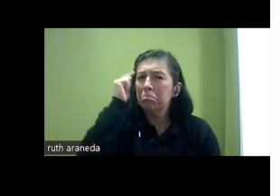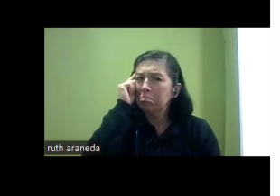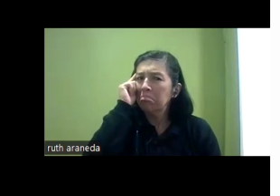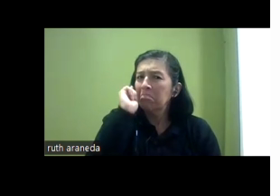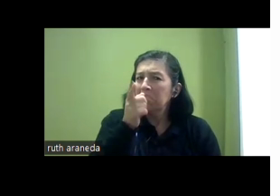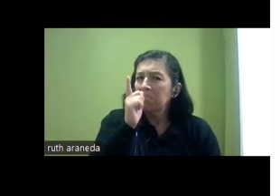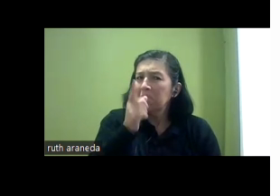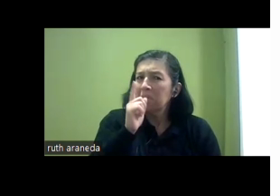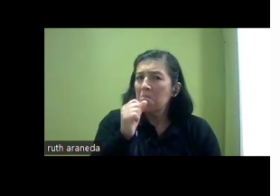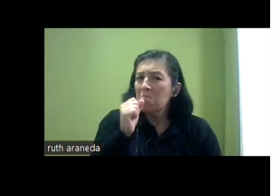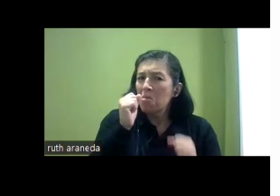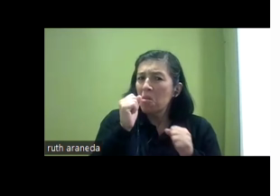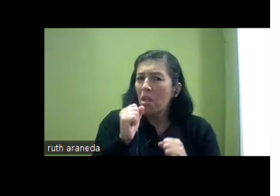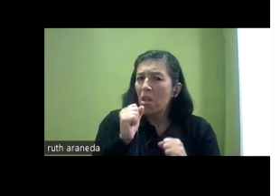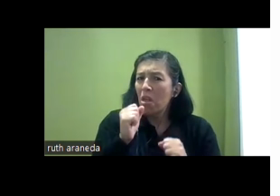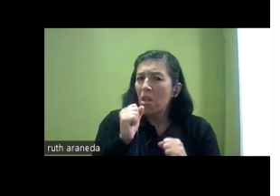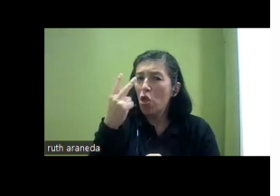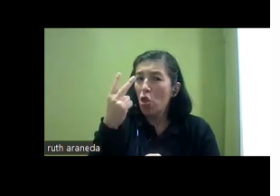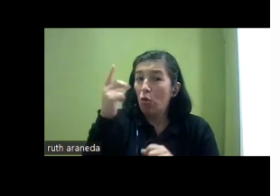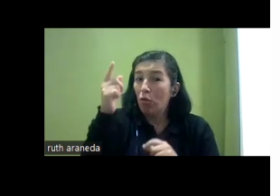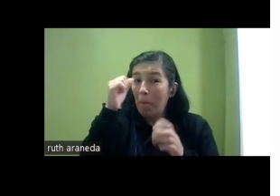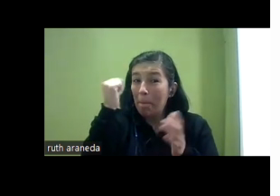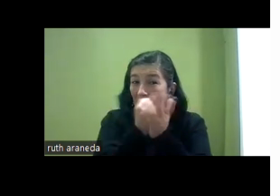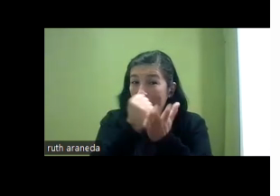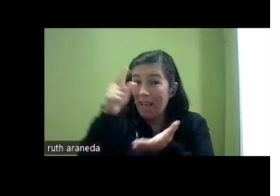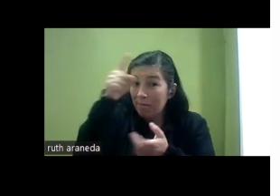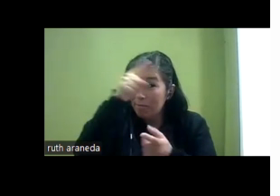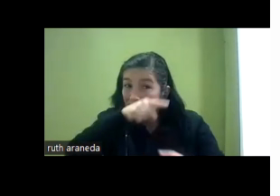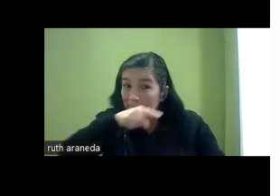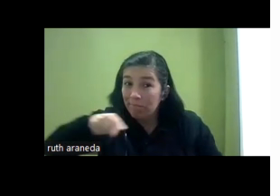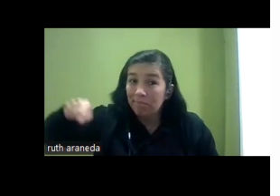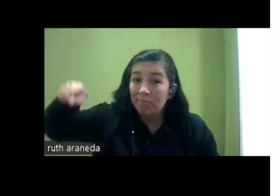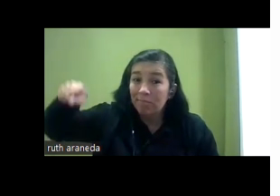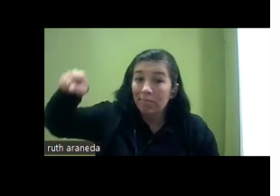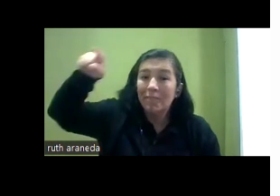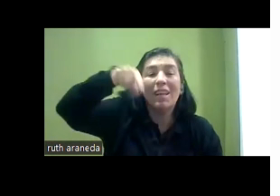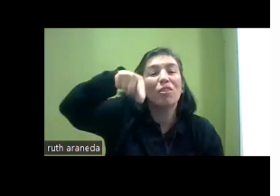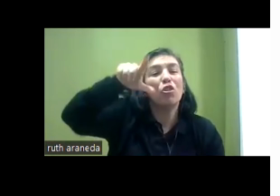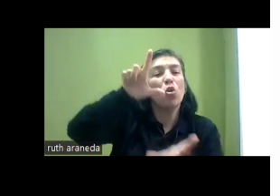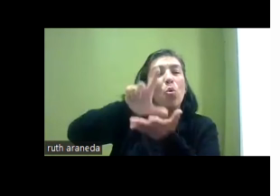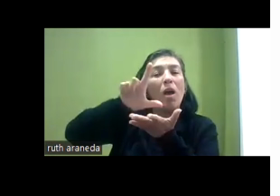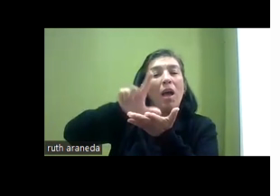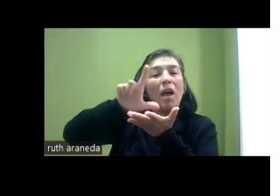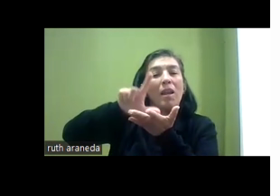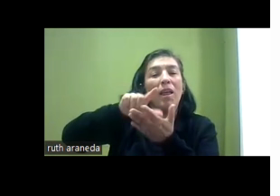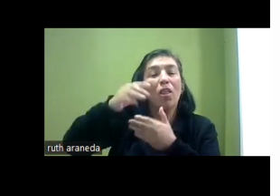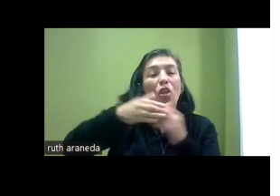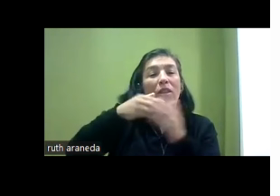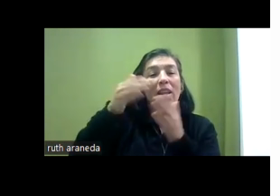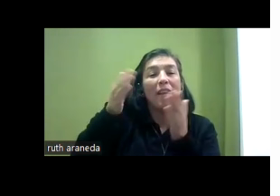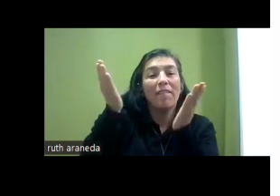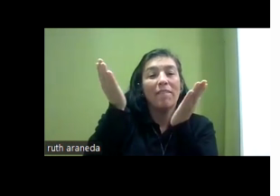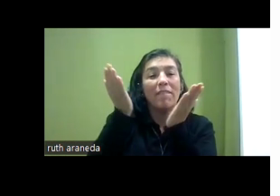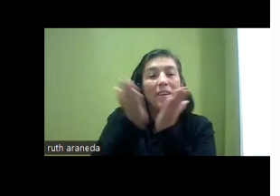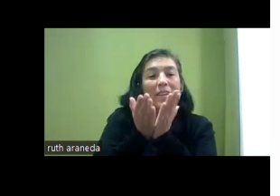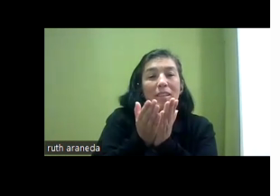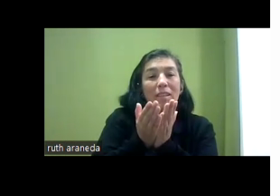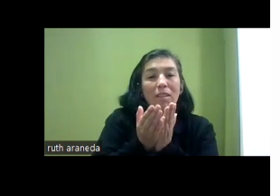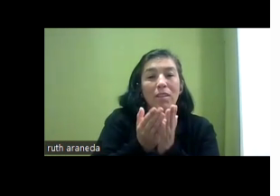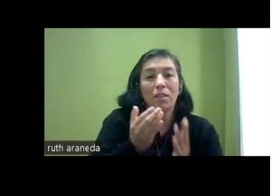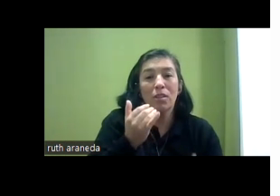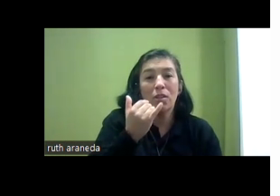en estos dos óvalos, ¿no?, que son sectores del Valle de Utah y